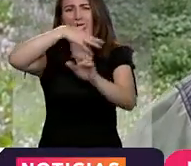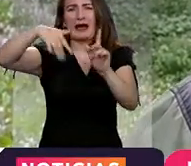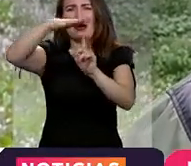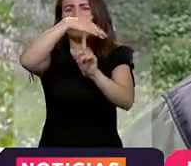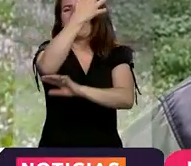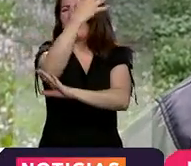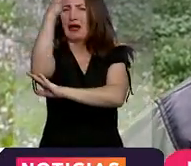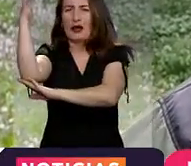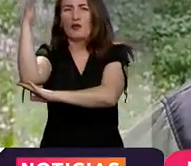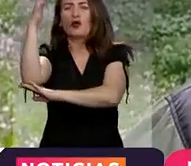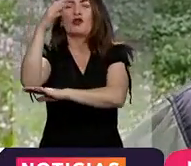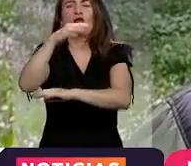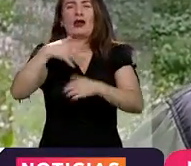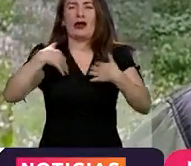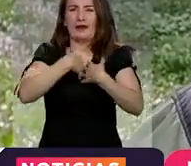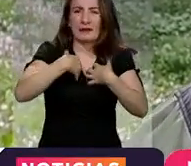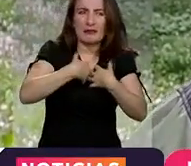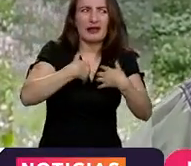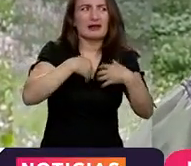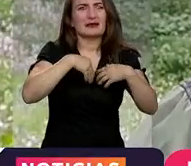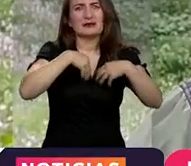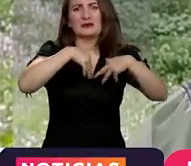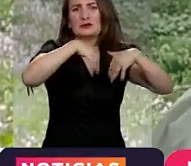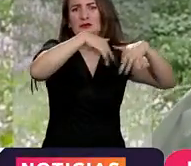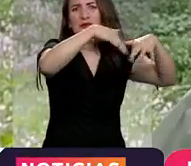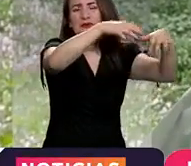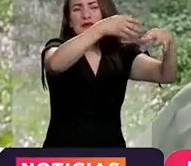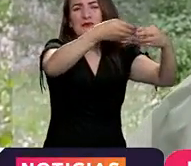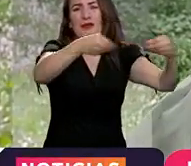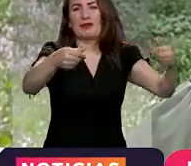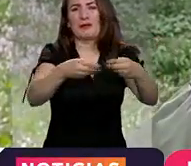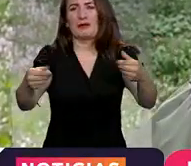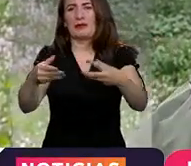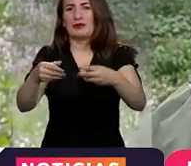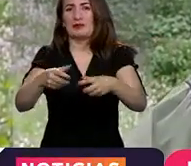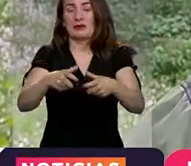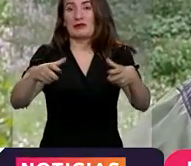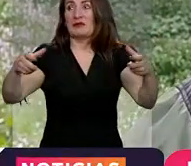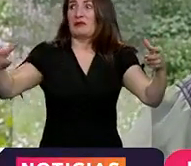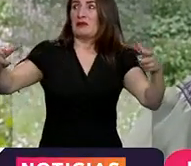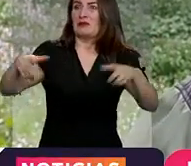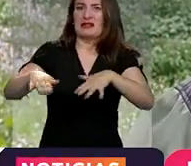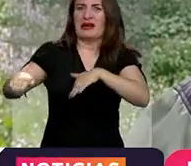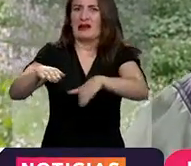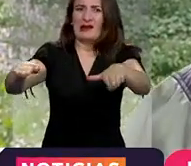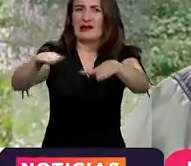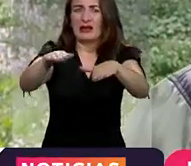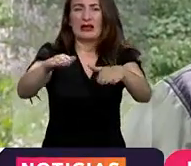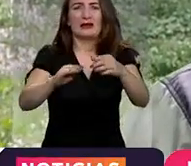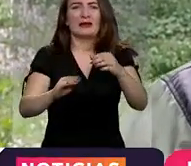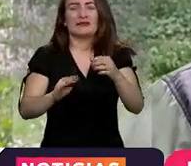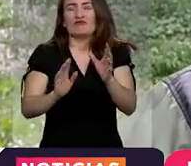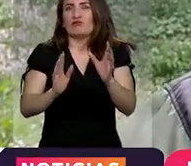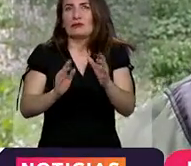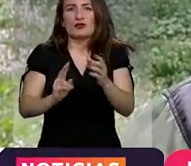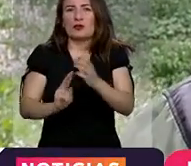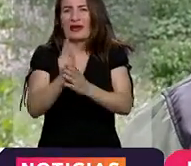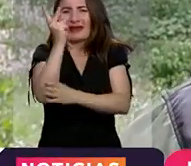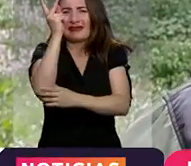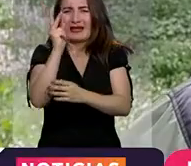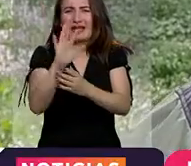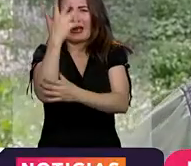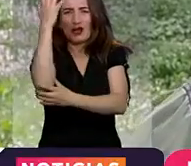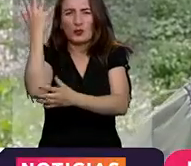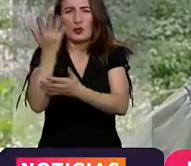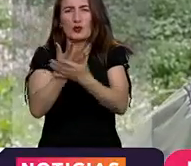que hace, por ejemplo, que unas especies empiecen a crecer mucho más, otras especies vegetales, estoy hablando, empiecen a